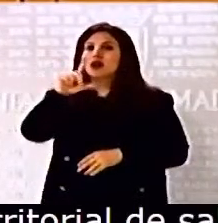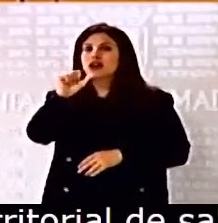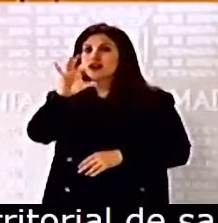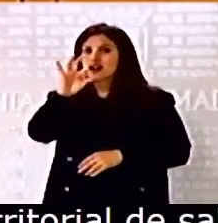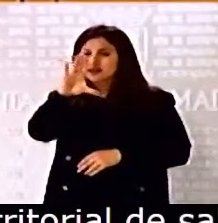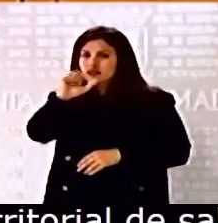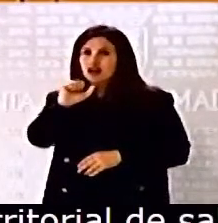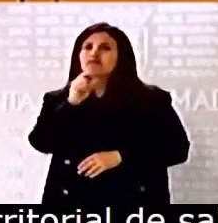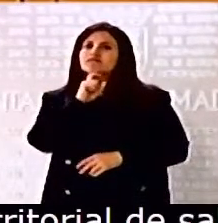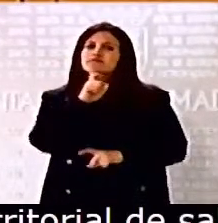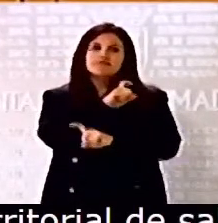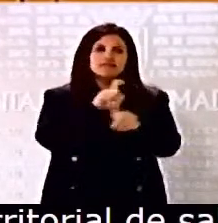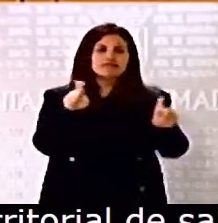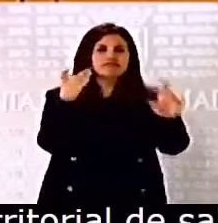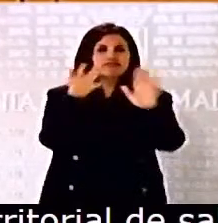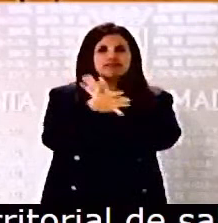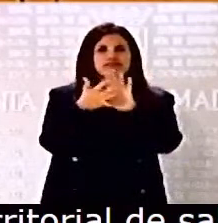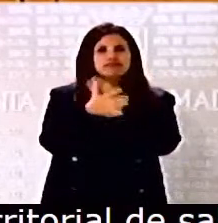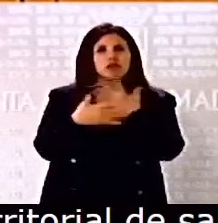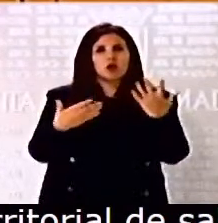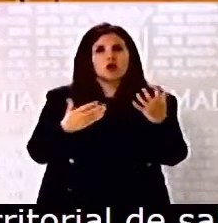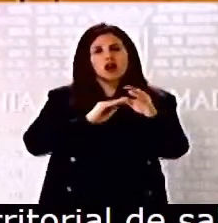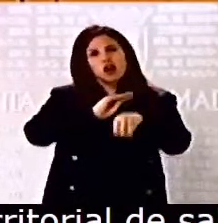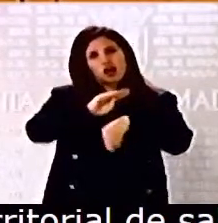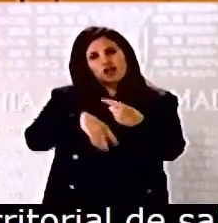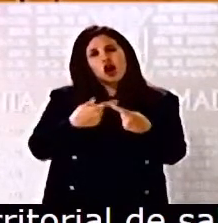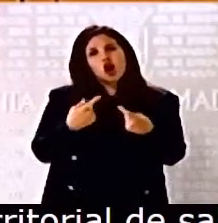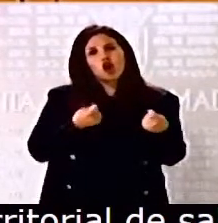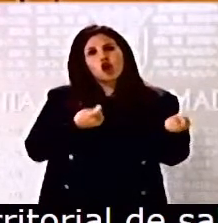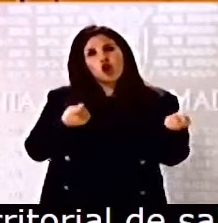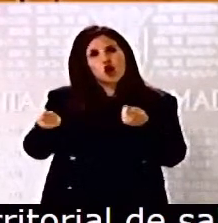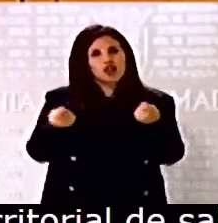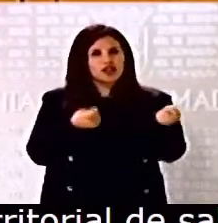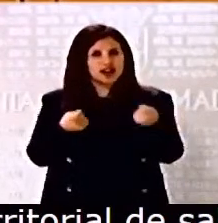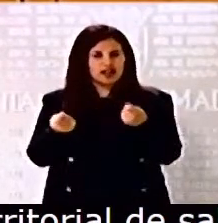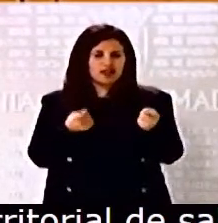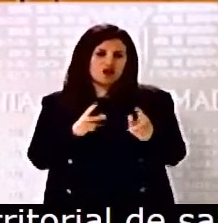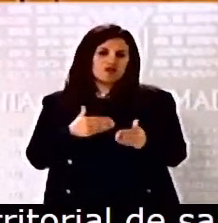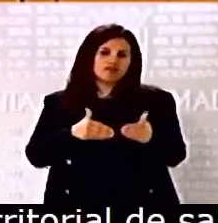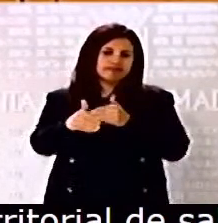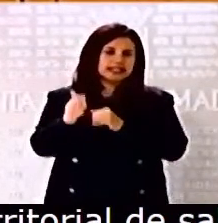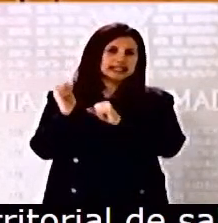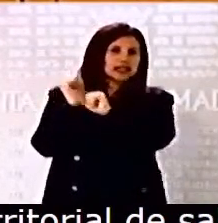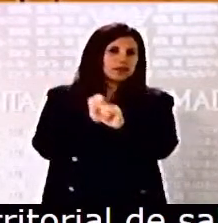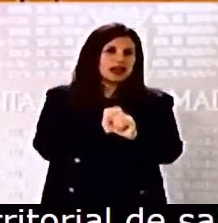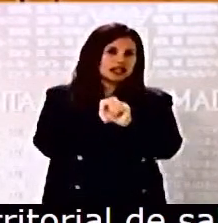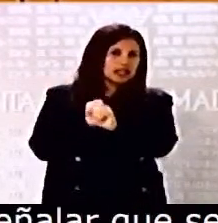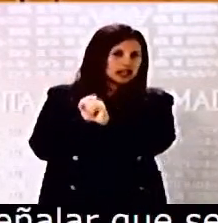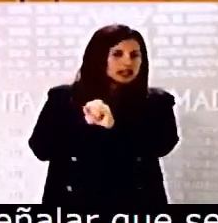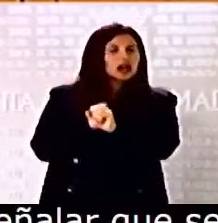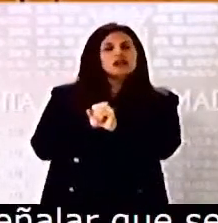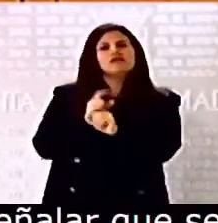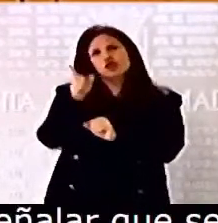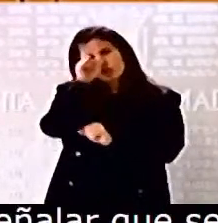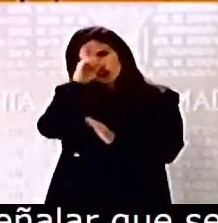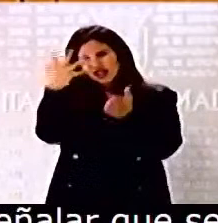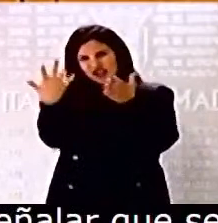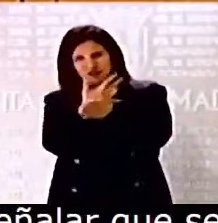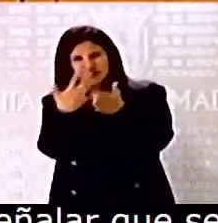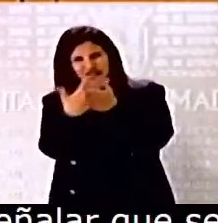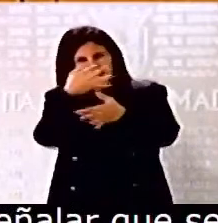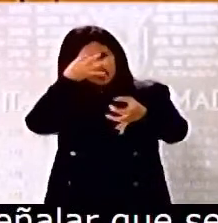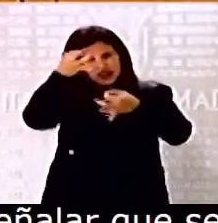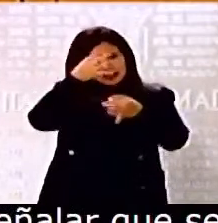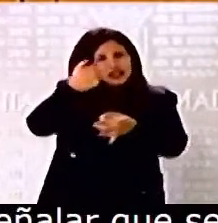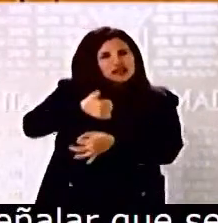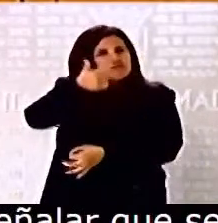va a hacer un despliegue y una gran coordinación de cara a Semana Santa. No sé si nos podría concretar algo más, no sé si se ha